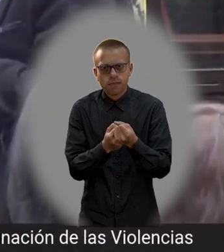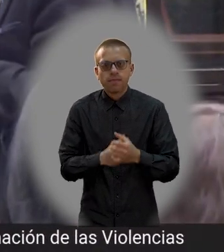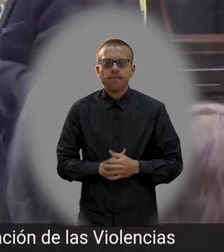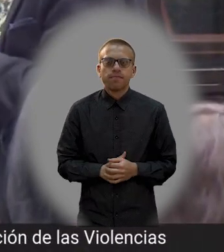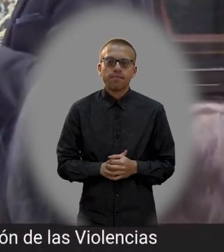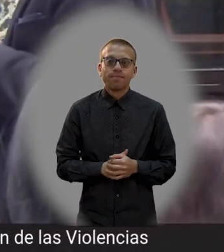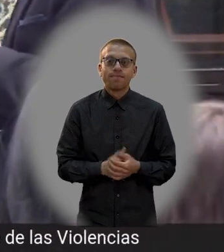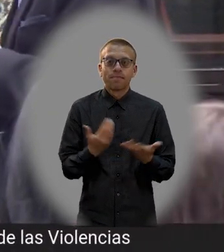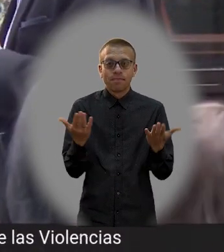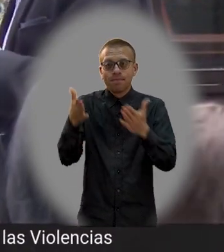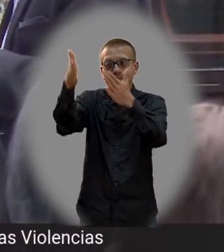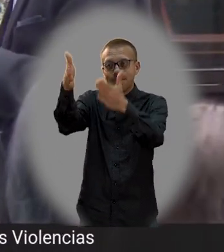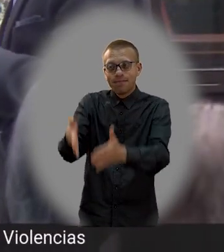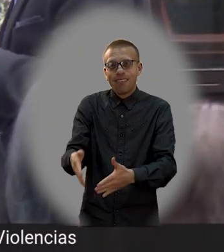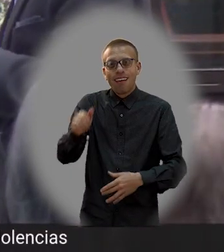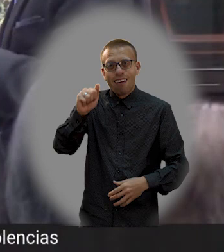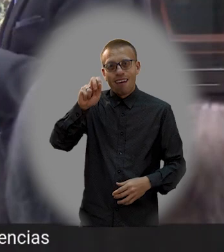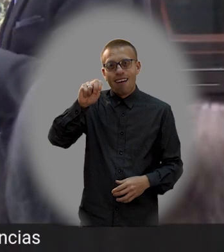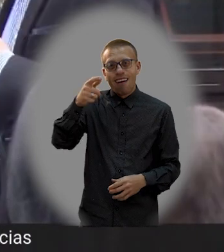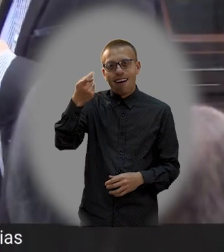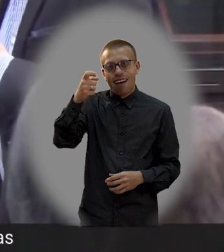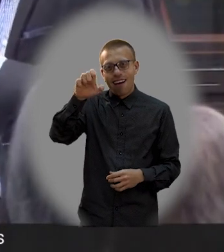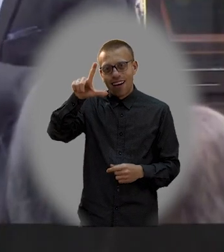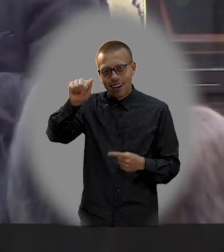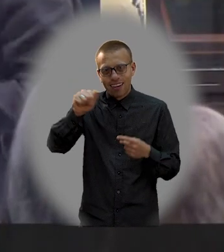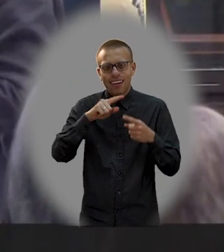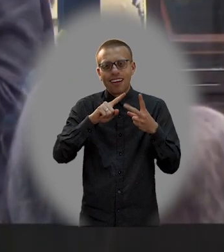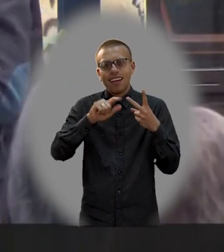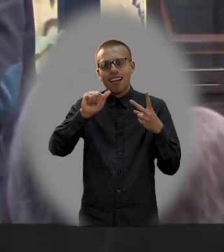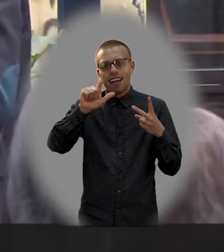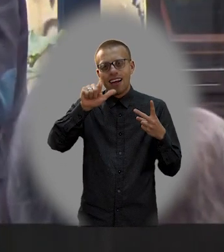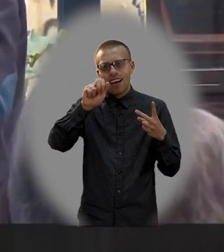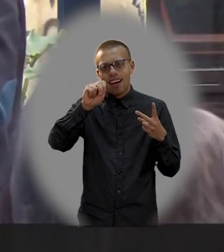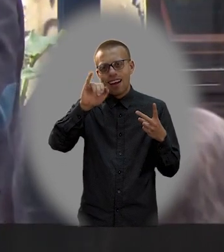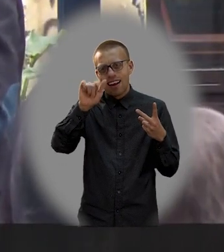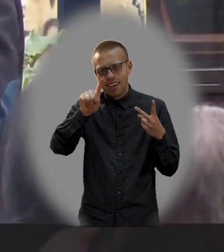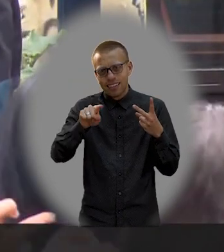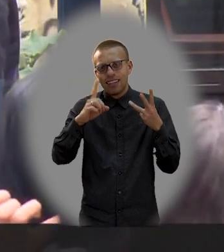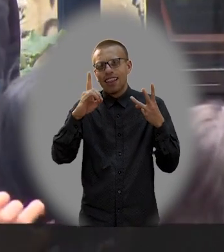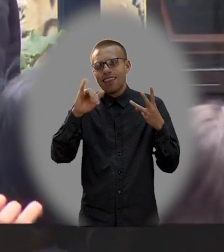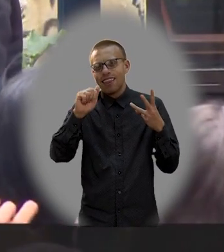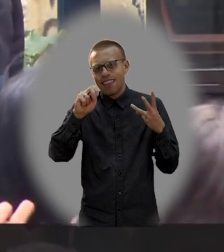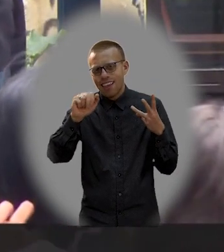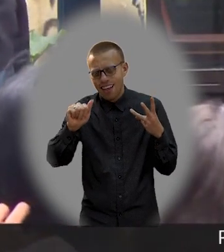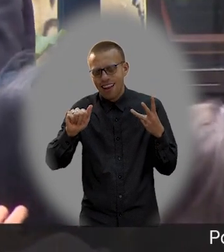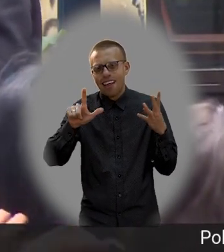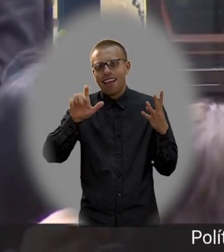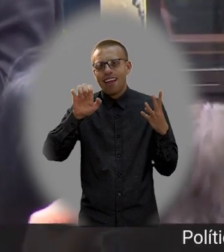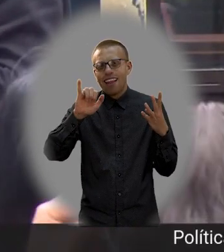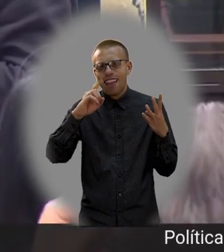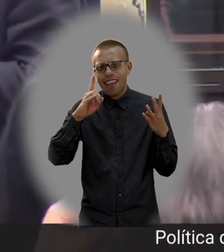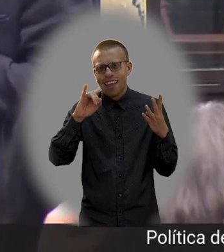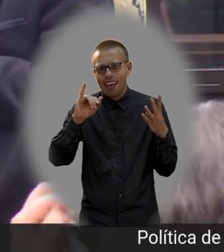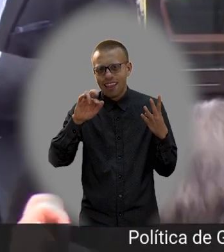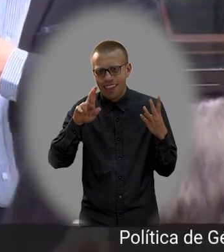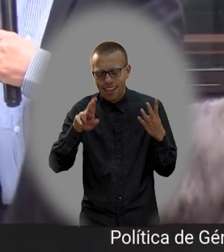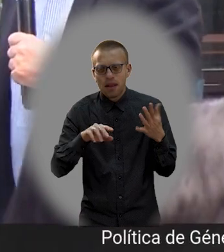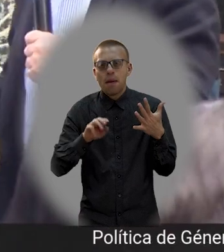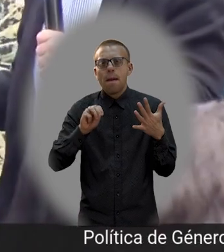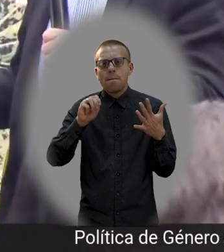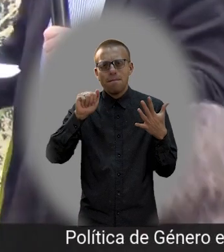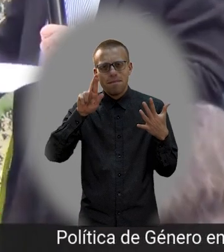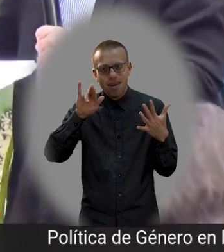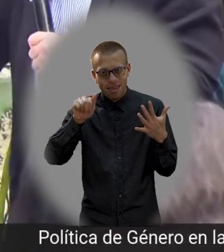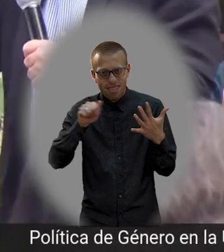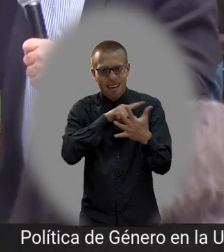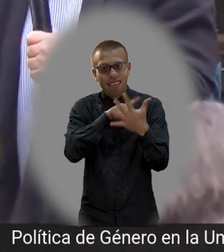María, mil gracias. A Lanis, Diana, María Alejandra, Leider, muchas gracias por este panel y esperamos